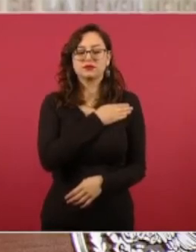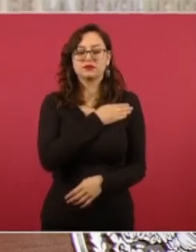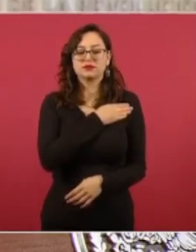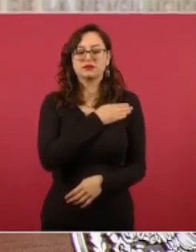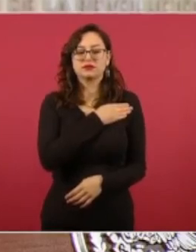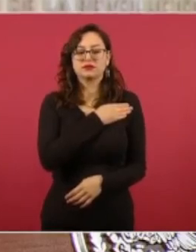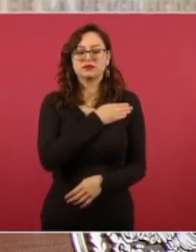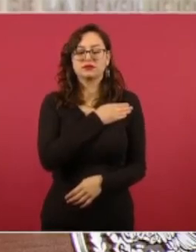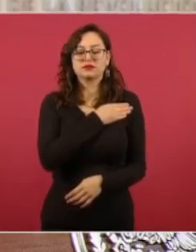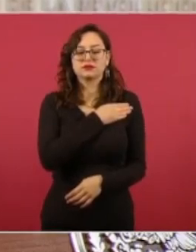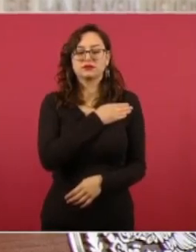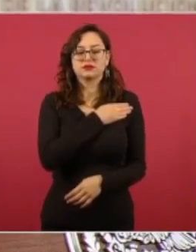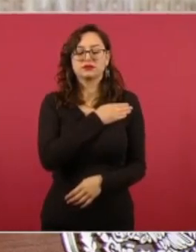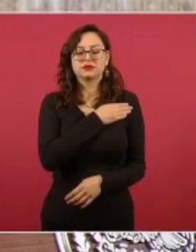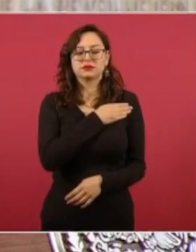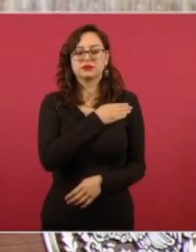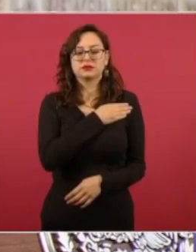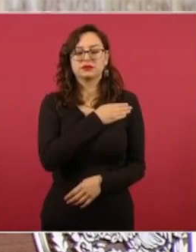hizo